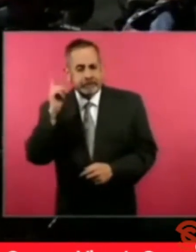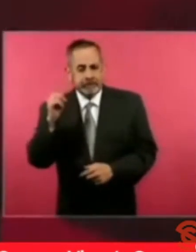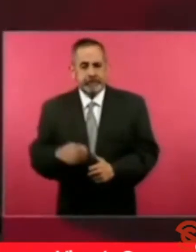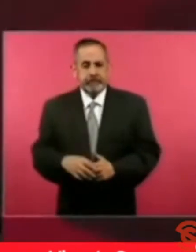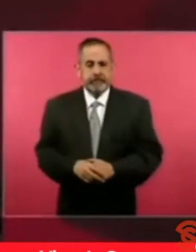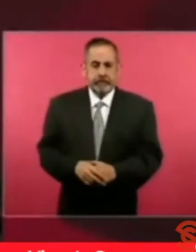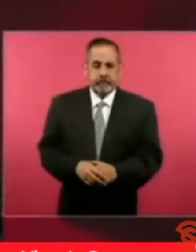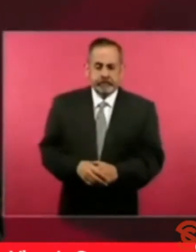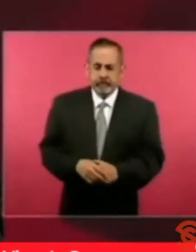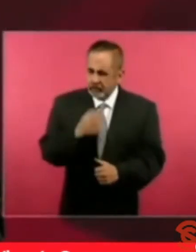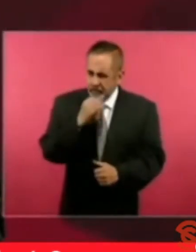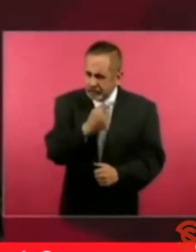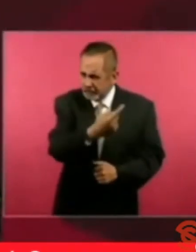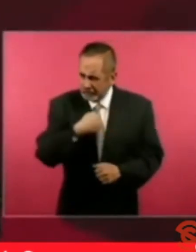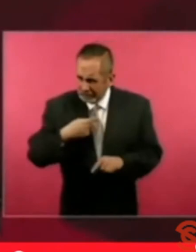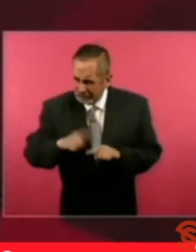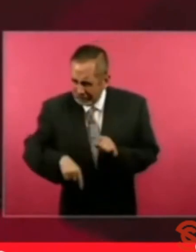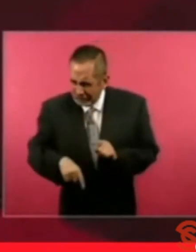¿Me va a destituir?